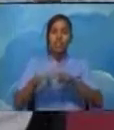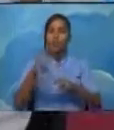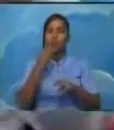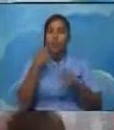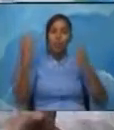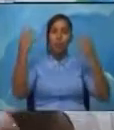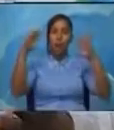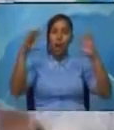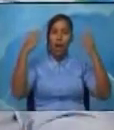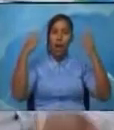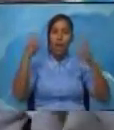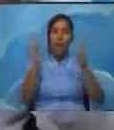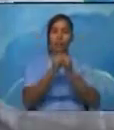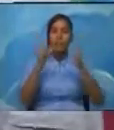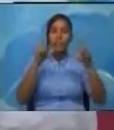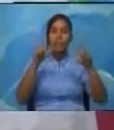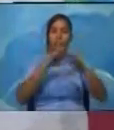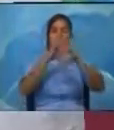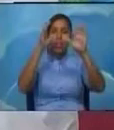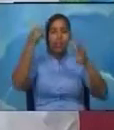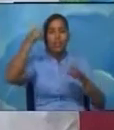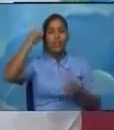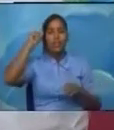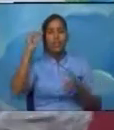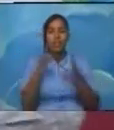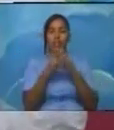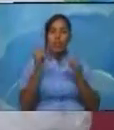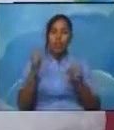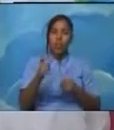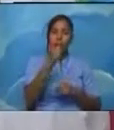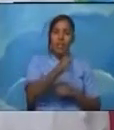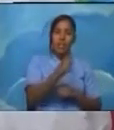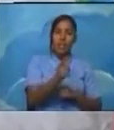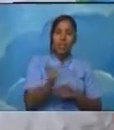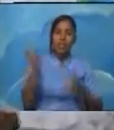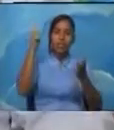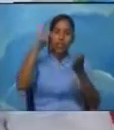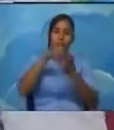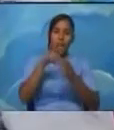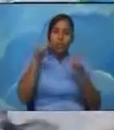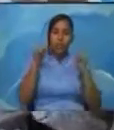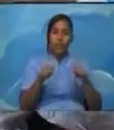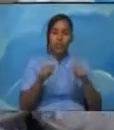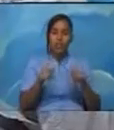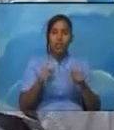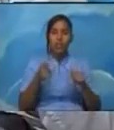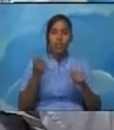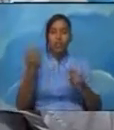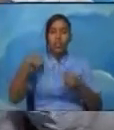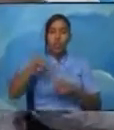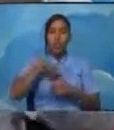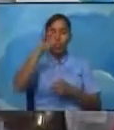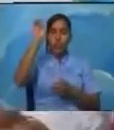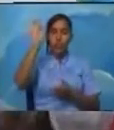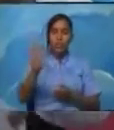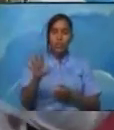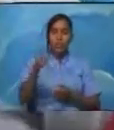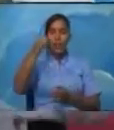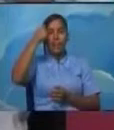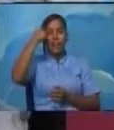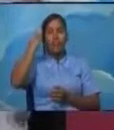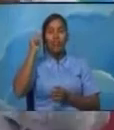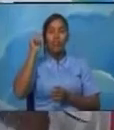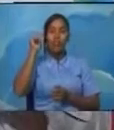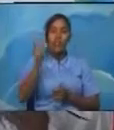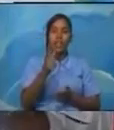aire acondicionado, con pantalla. Pero hay que recordarle a esta gente que se viene levantando ahorita. ¿A quién nos toca? Nosotros los pastores. Recordar